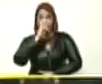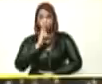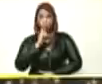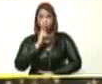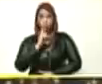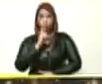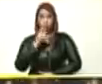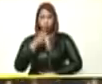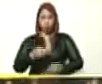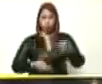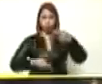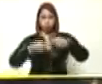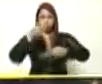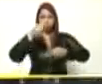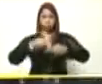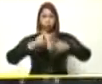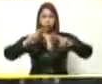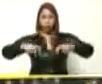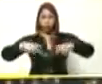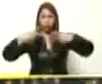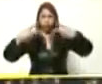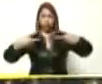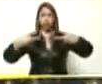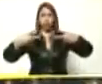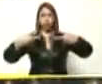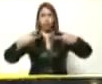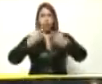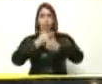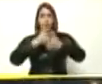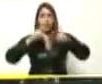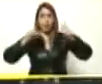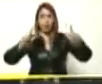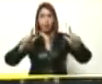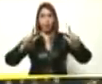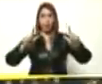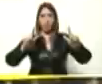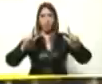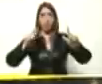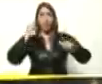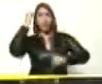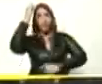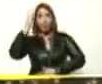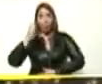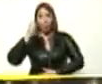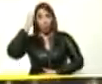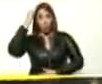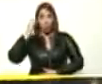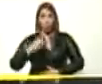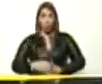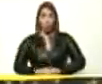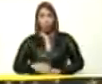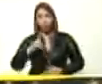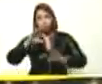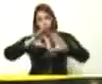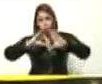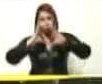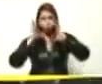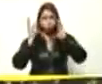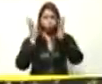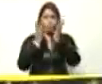en la construcción, de alternativas, al neoliberalismo, desde Europa, y desde el mundo,